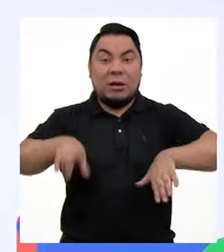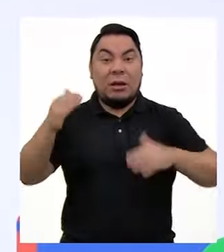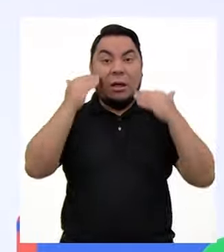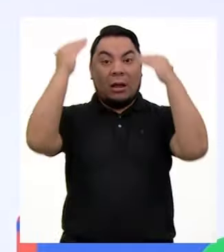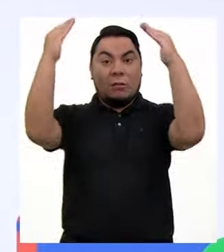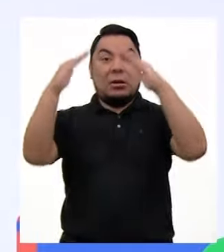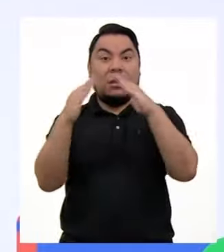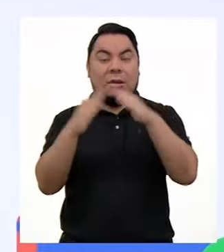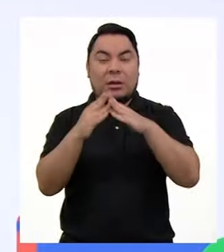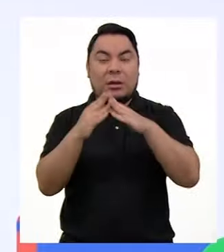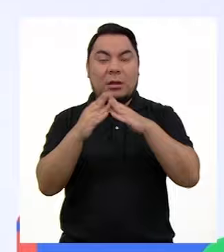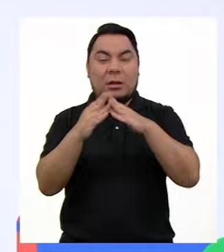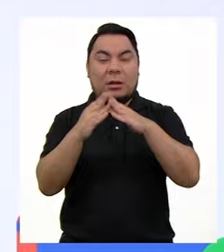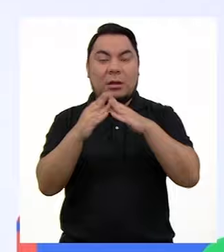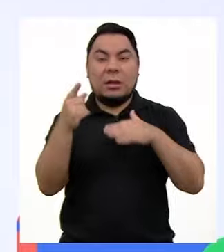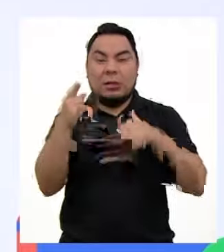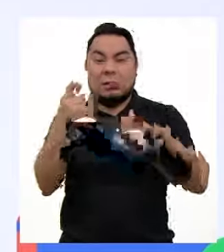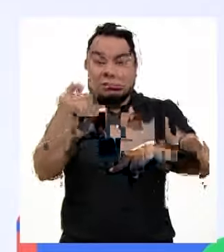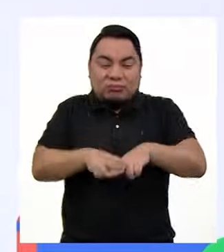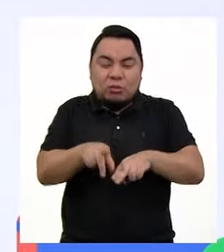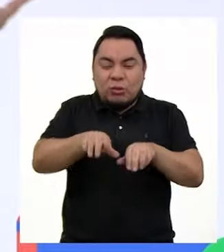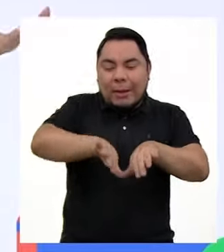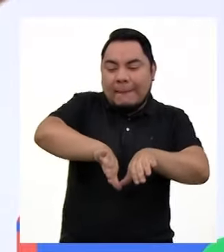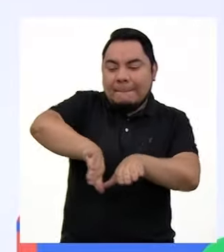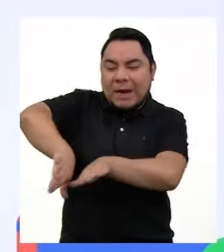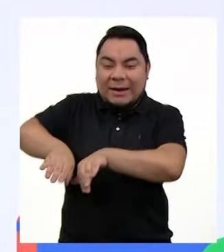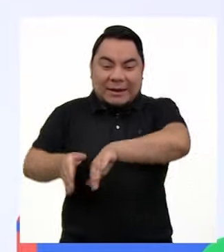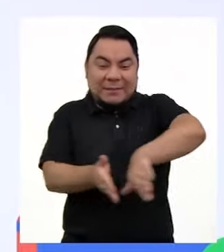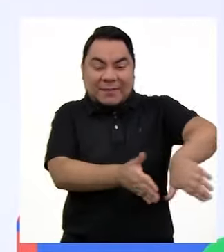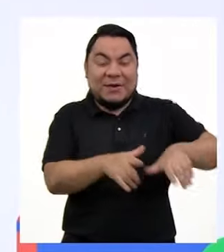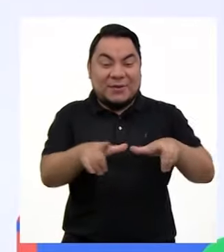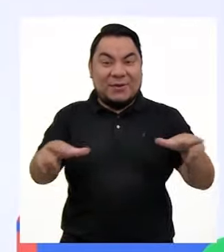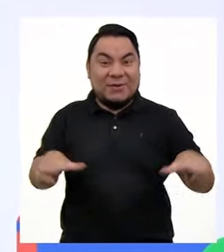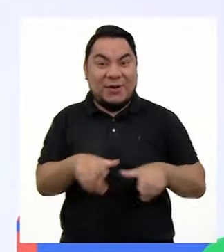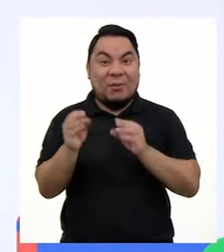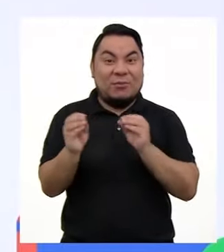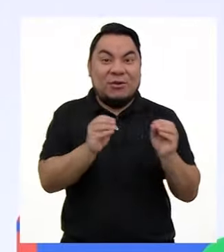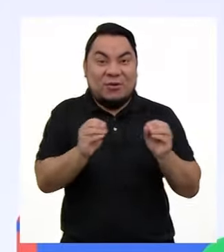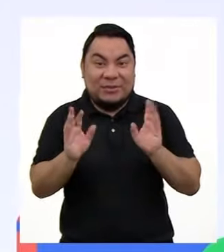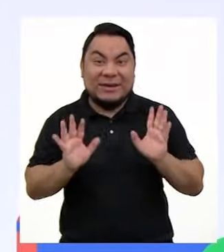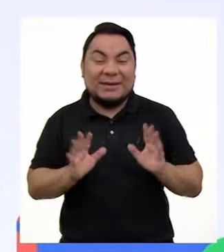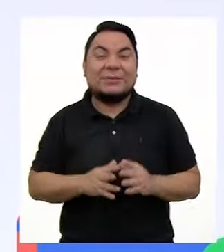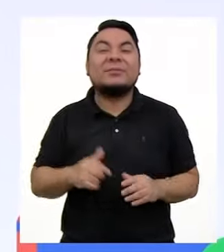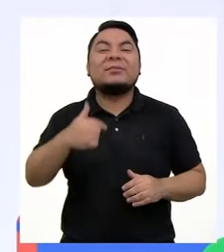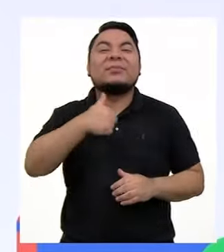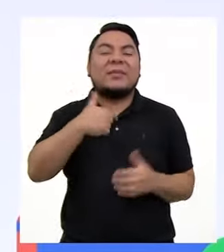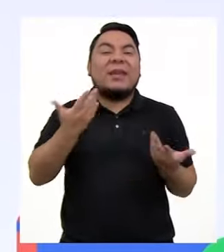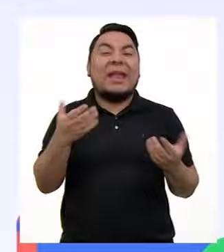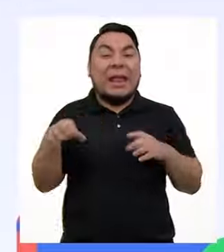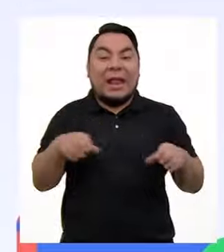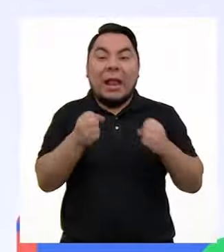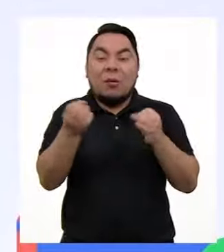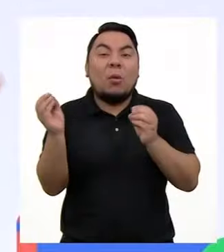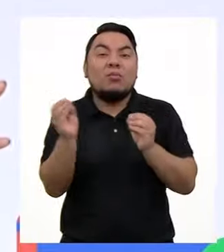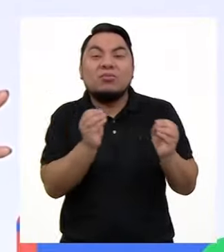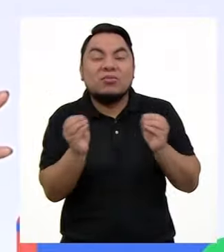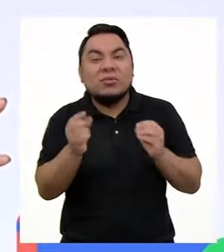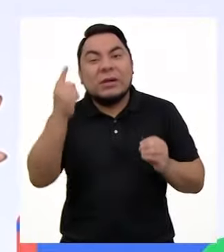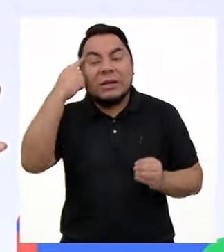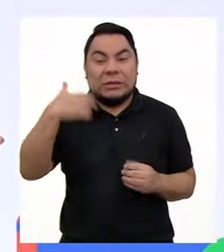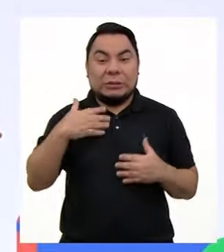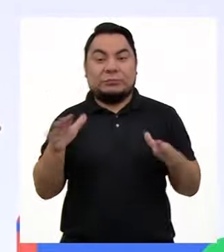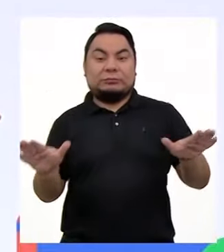de la casa que los muebles para que tengan lugar para hacer algunos movimientos. Voy a hacer algunos movimientos para mantener